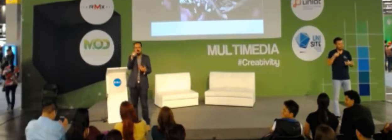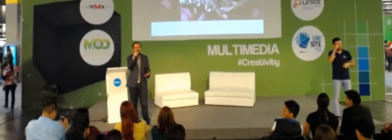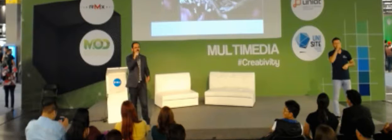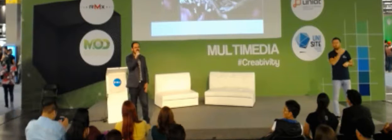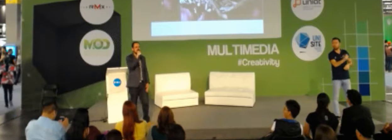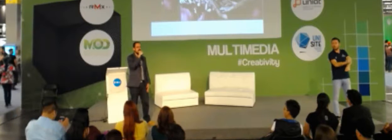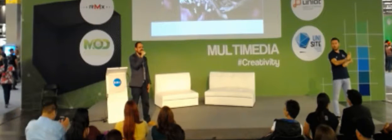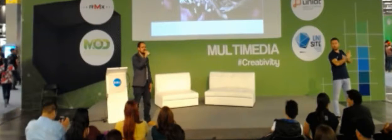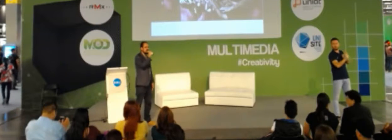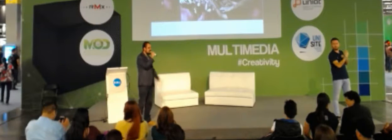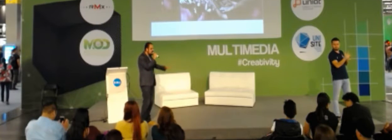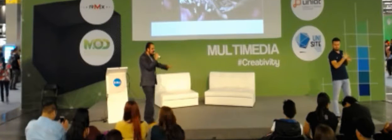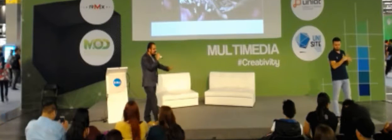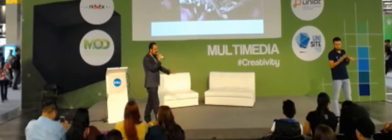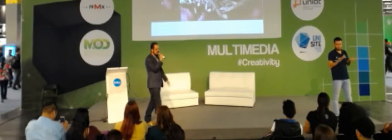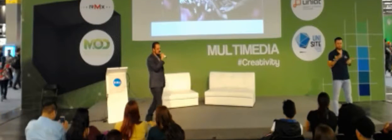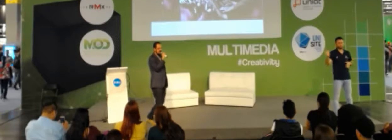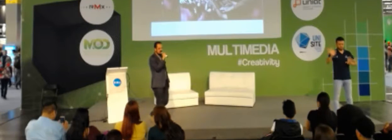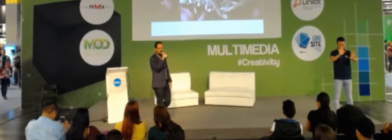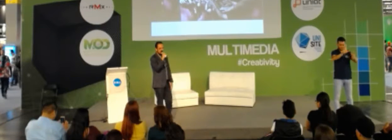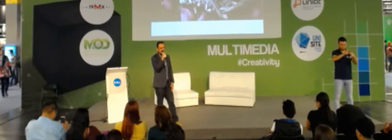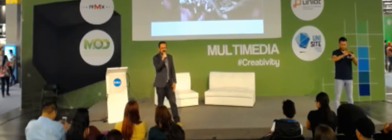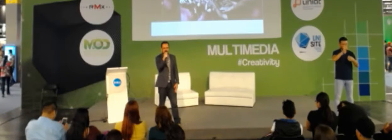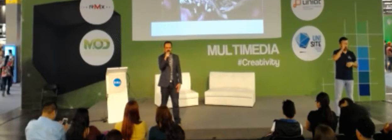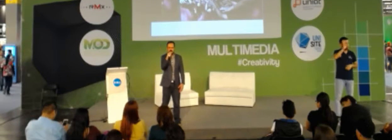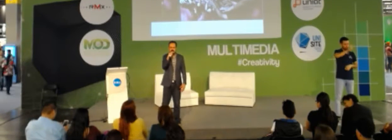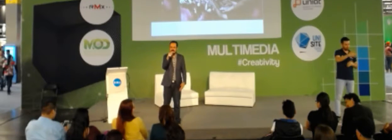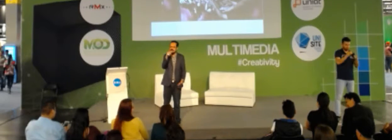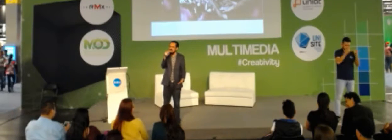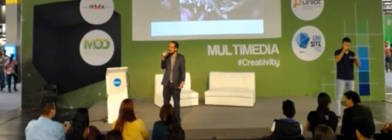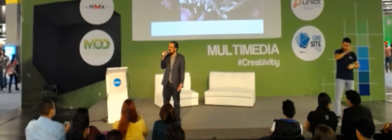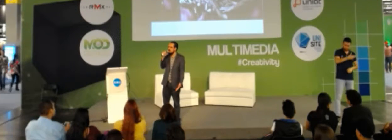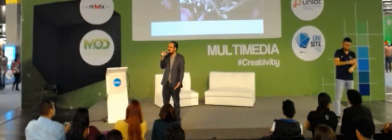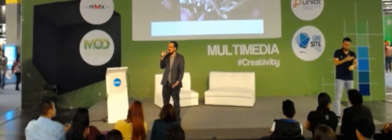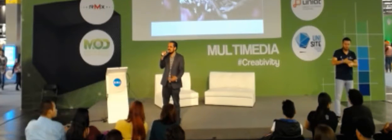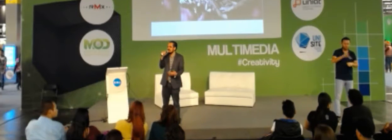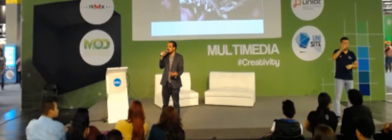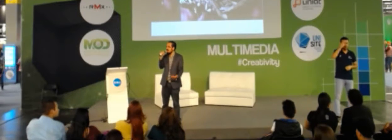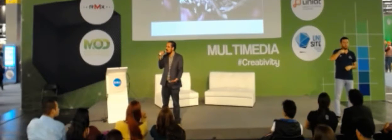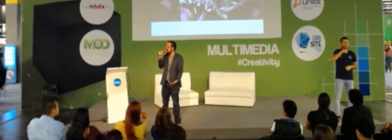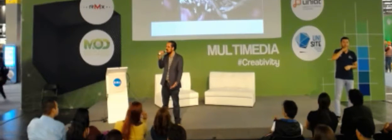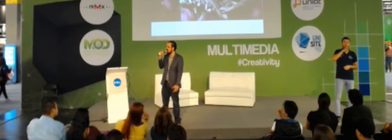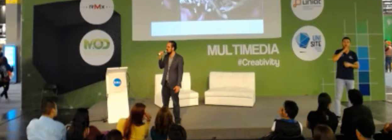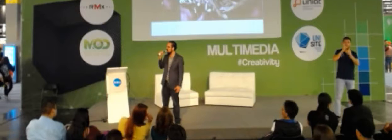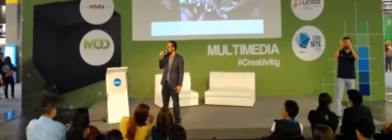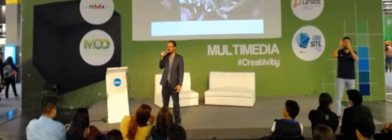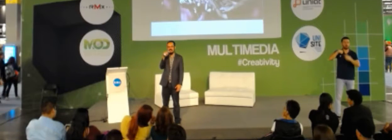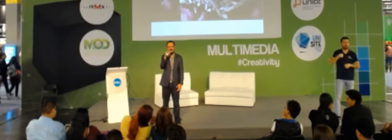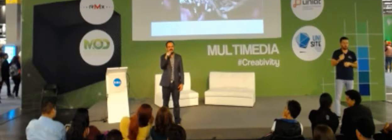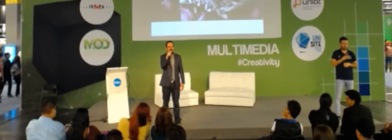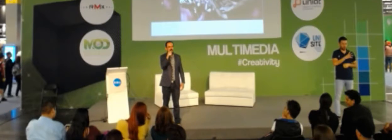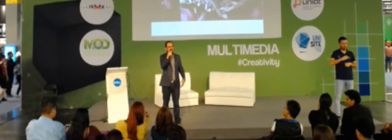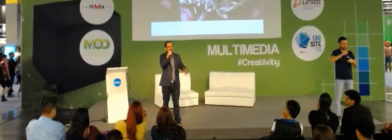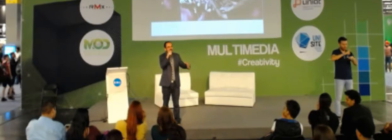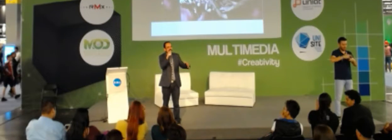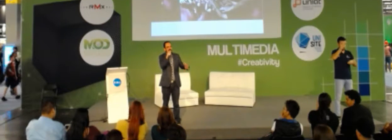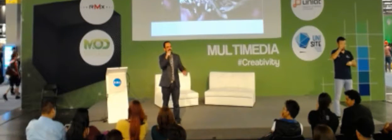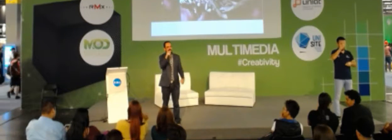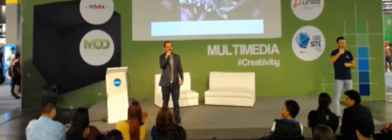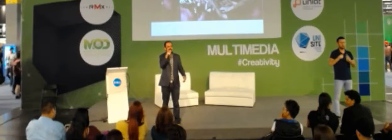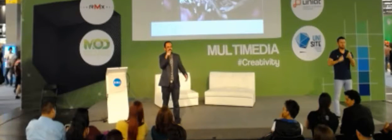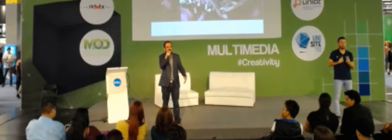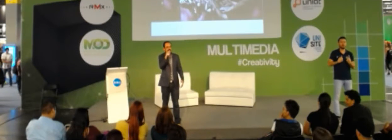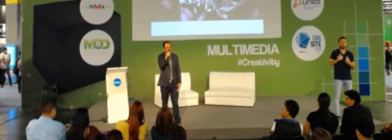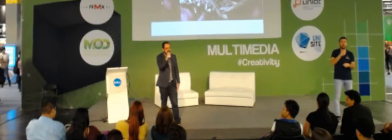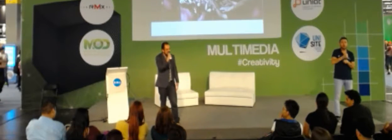te voy a compartir mi anécdota, cuando yo era pequeño, y al tener papás sordos y a ser el primogénito, mis abuelos,